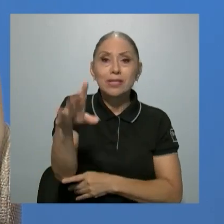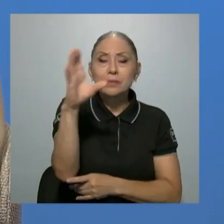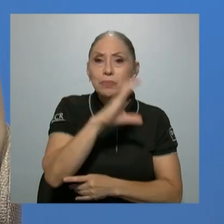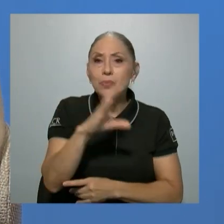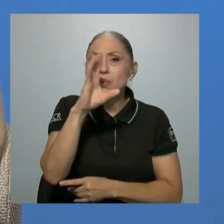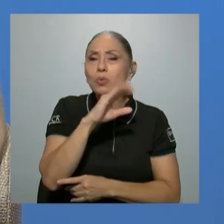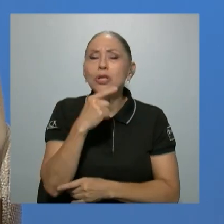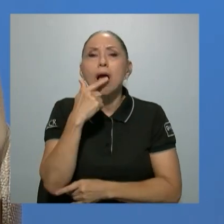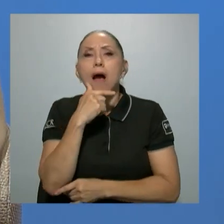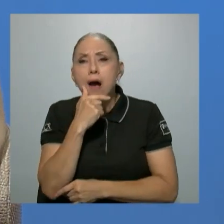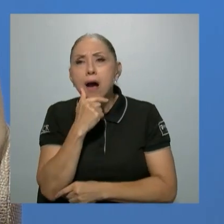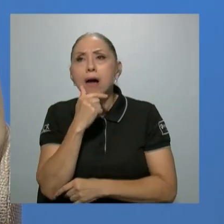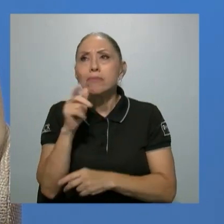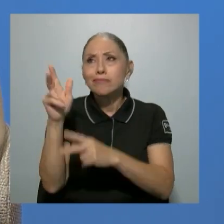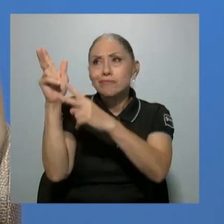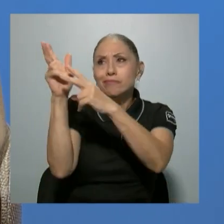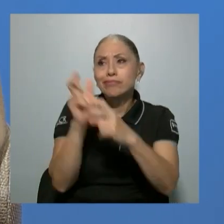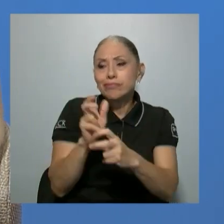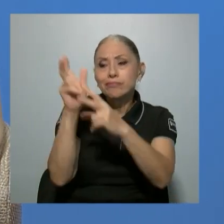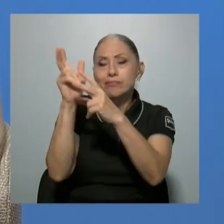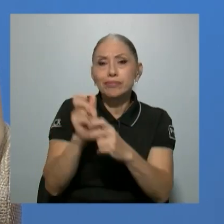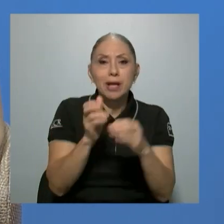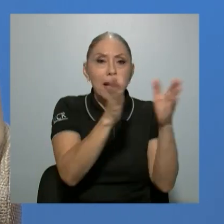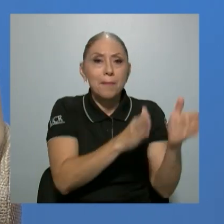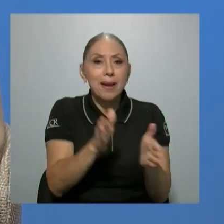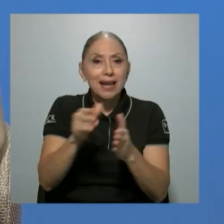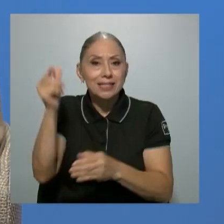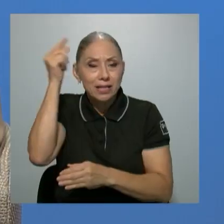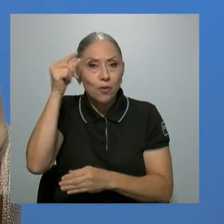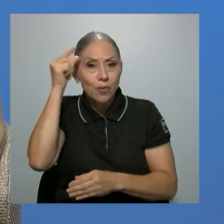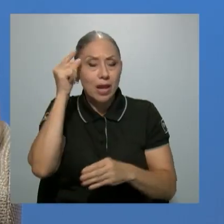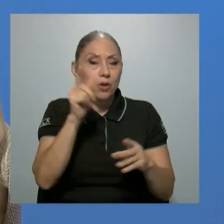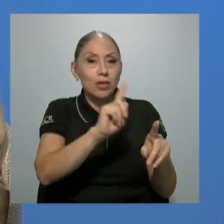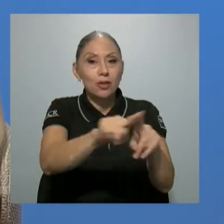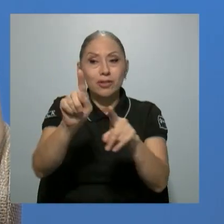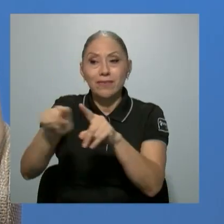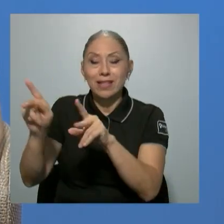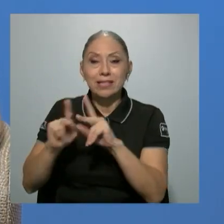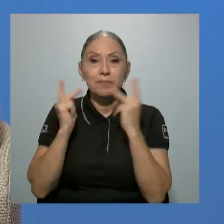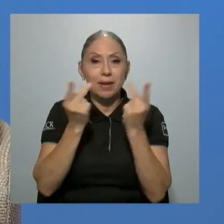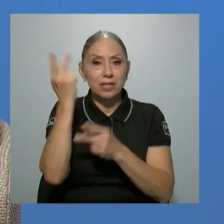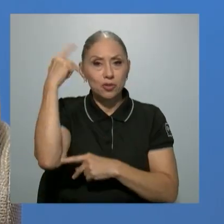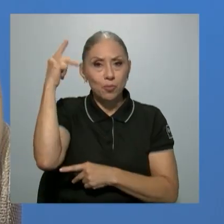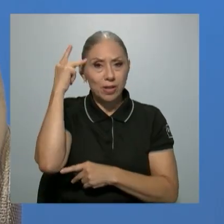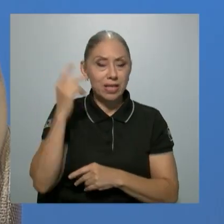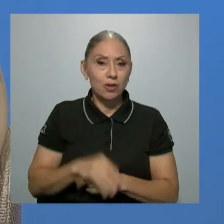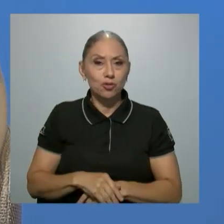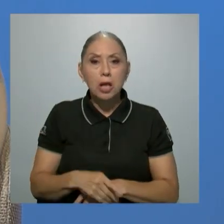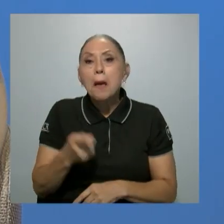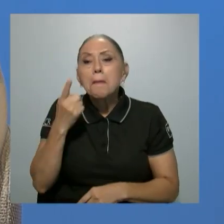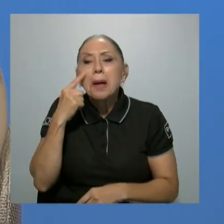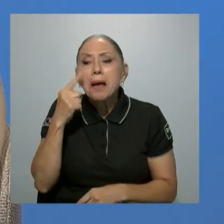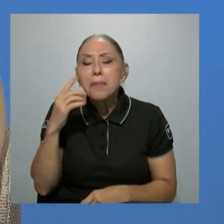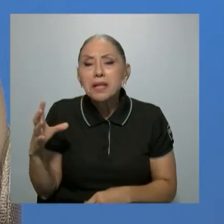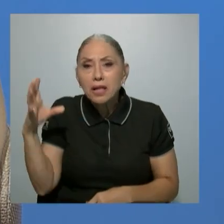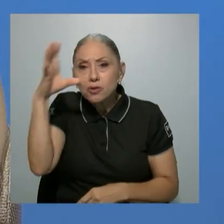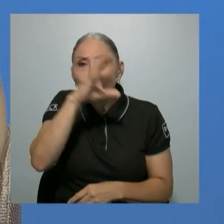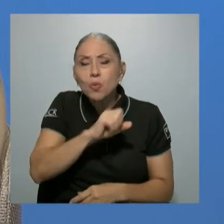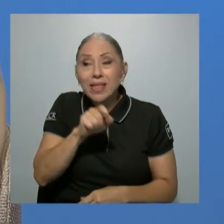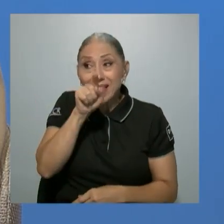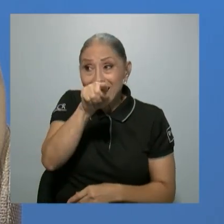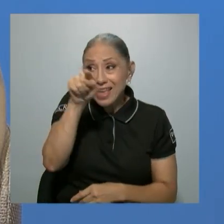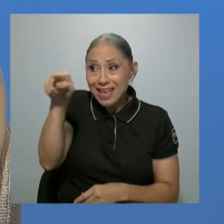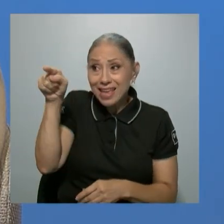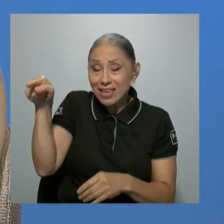los y los partidos políticos que proponen en diferentes ámbitos, y eso es, digamos,